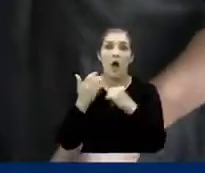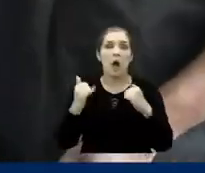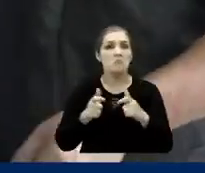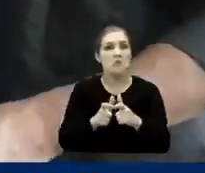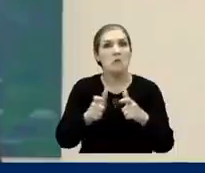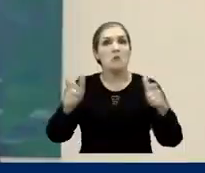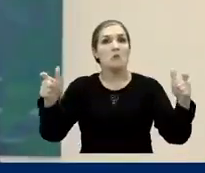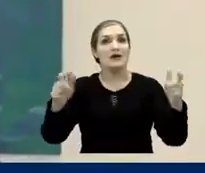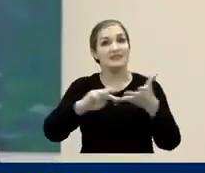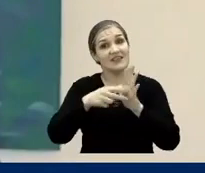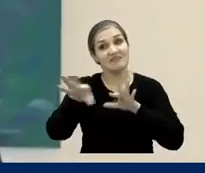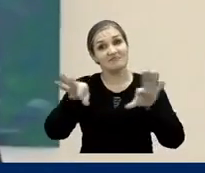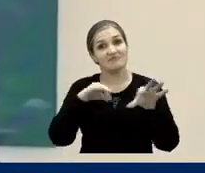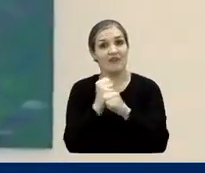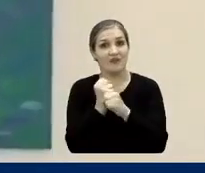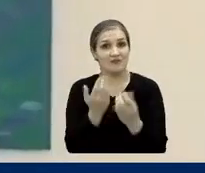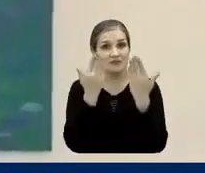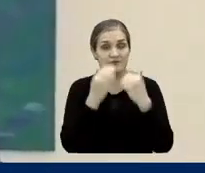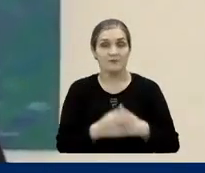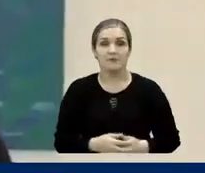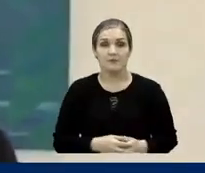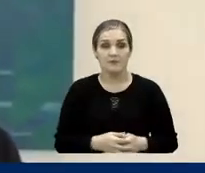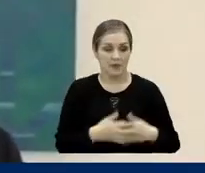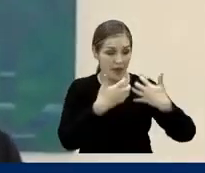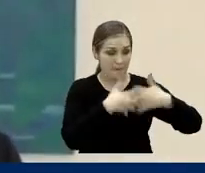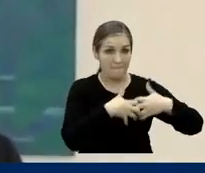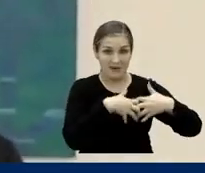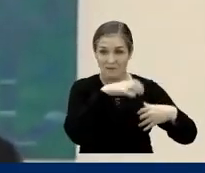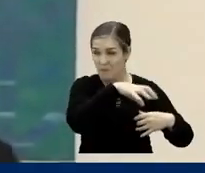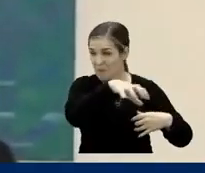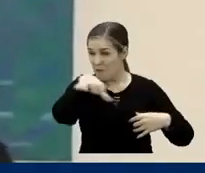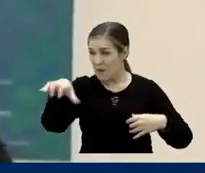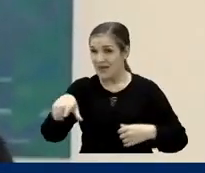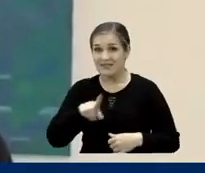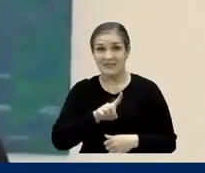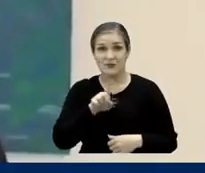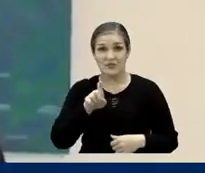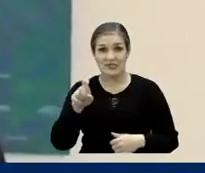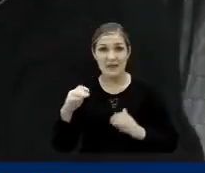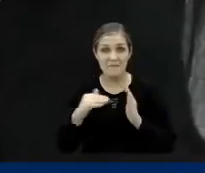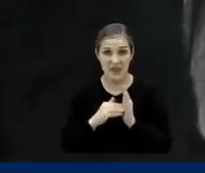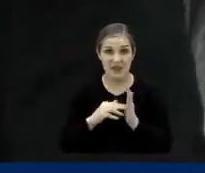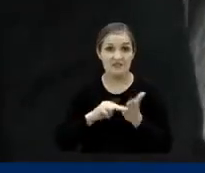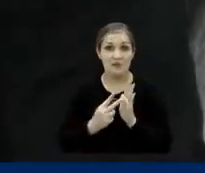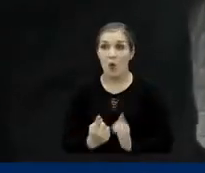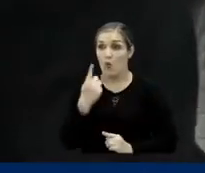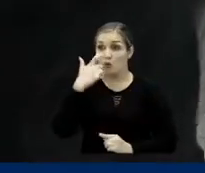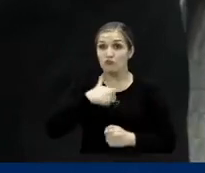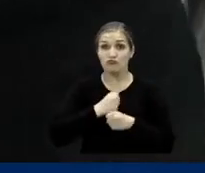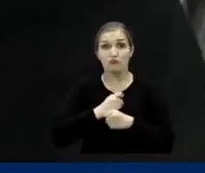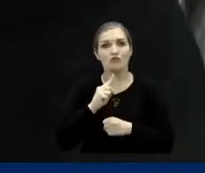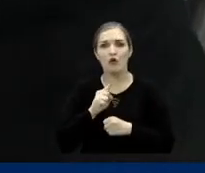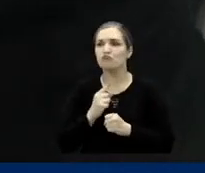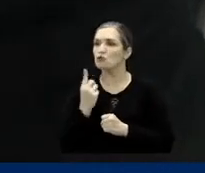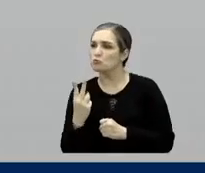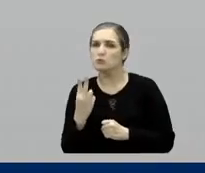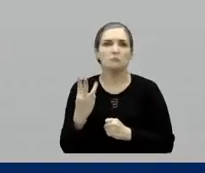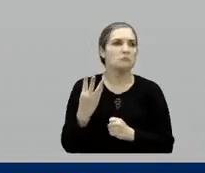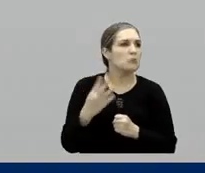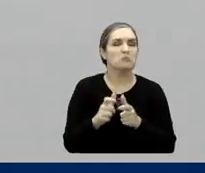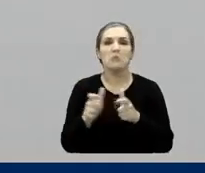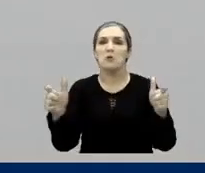empleo. De estas empresas creadas, más de la mitad generaron más de un empleo. Gobierno y empresarios concuerdan